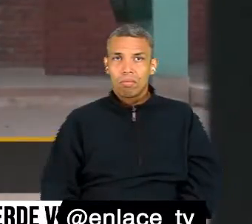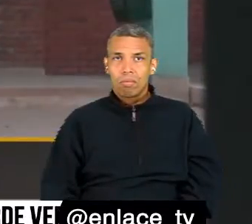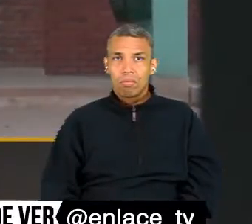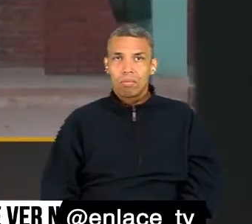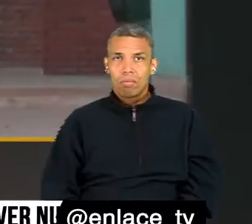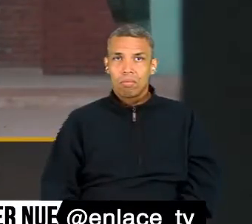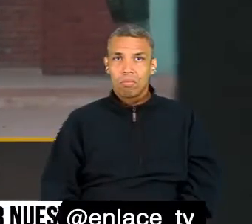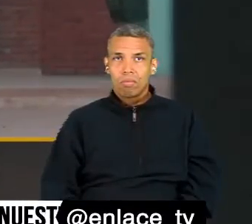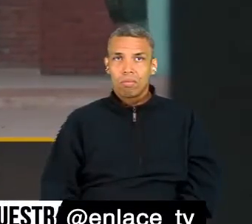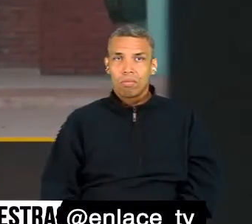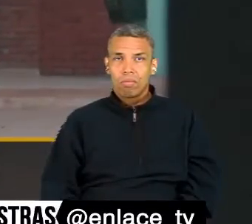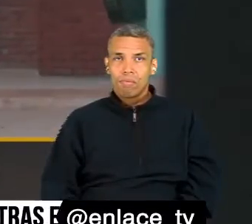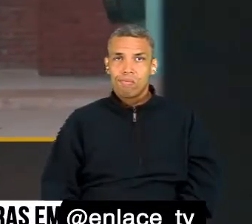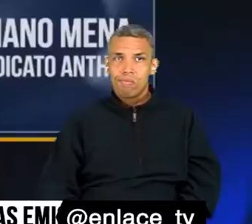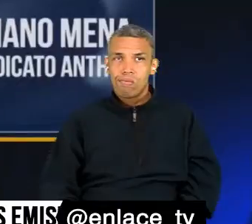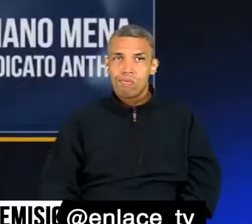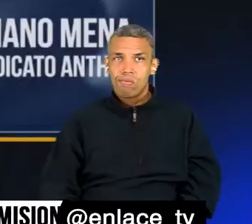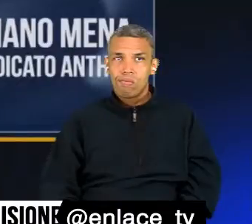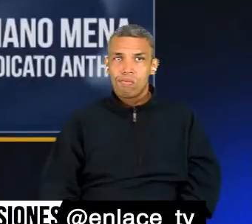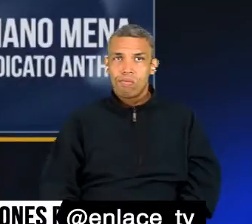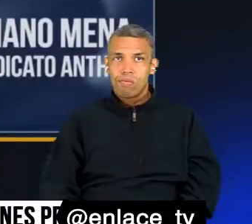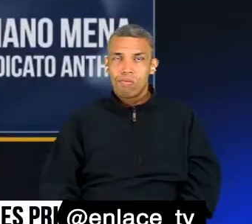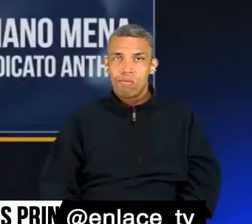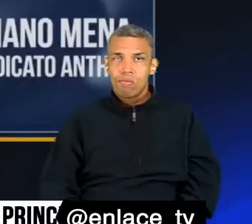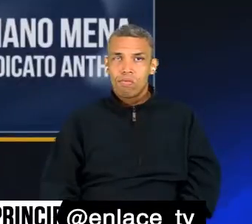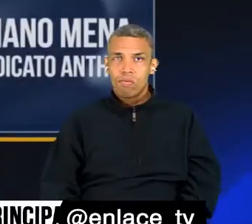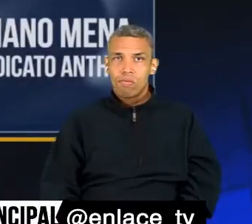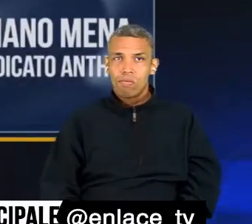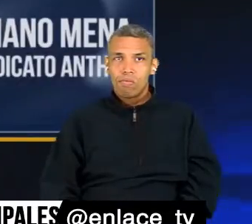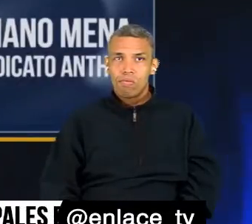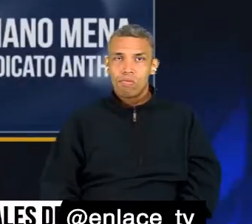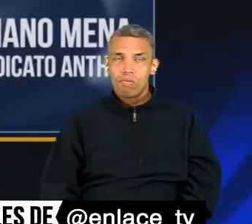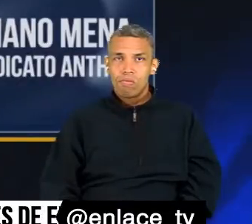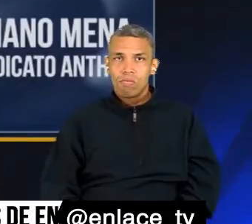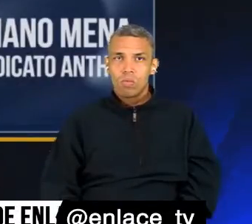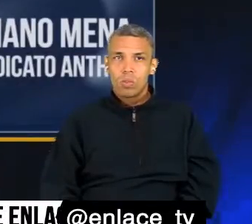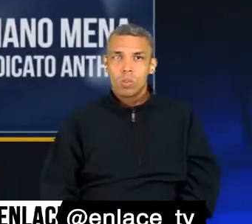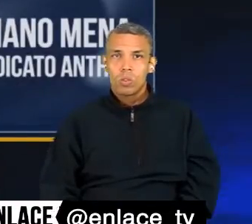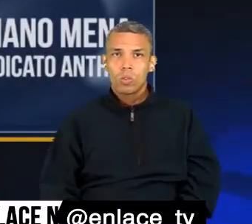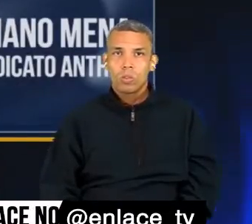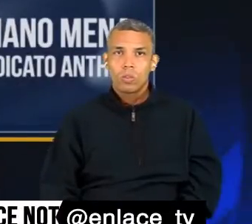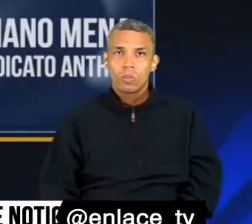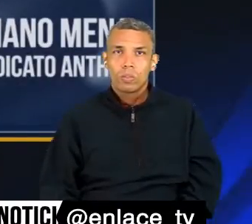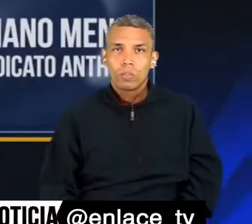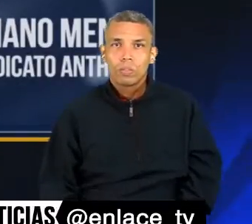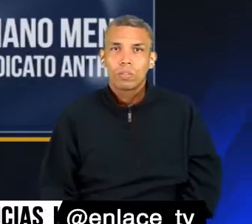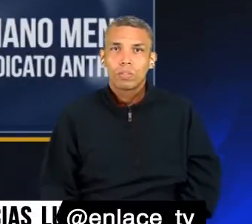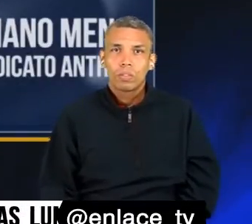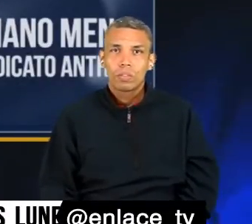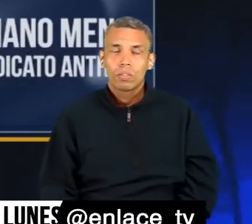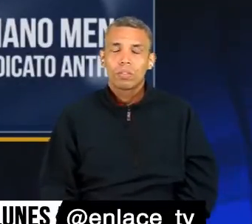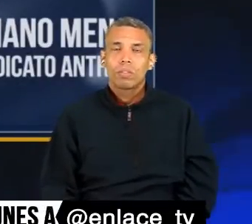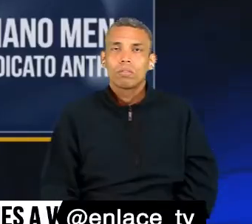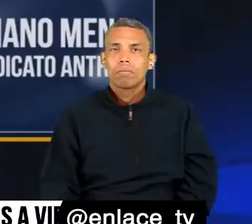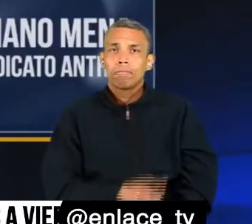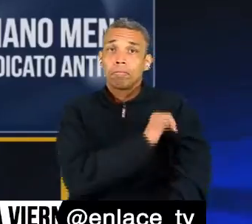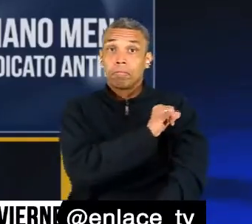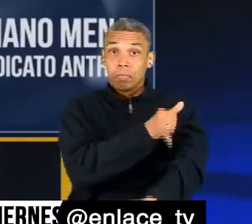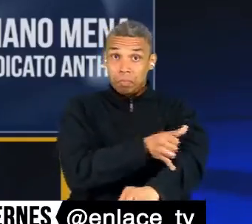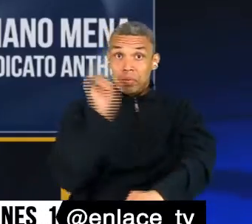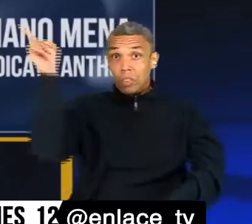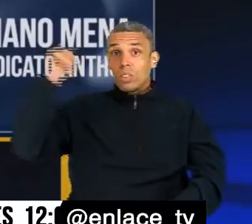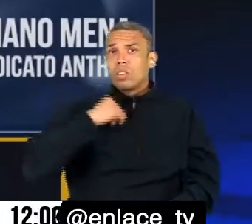sus mesadas desde hace 2 meses. La situación es normal, porque de igual manera, antes de entrar en el cese de actividad, lo primero que hicimos